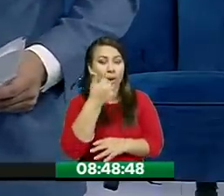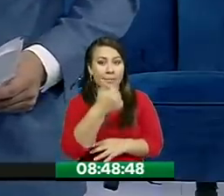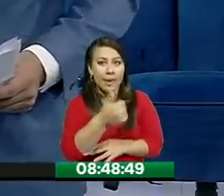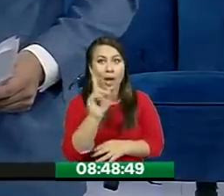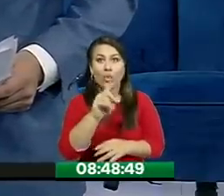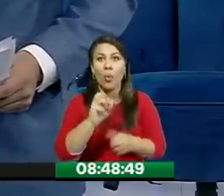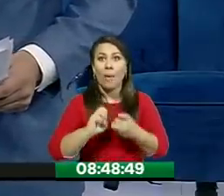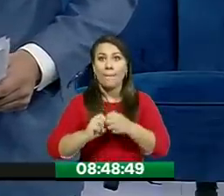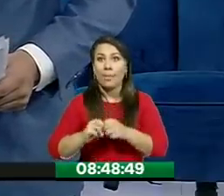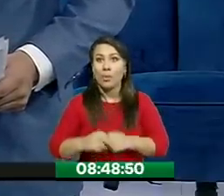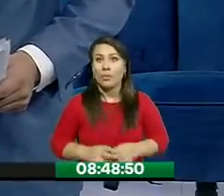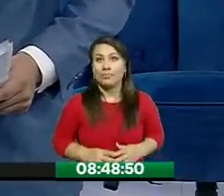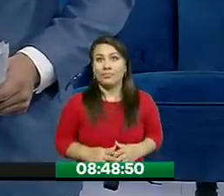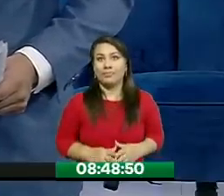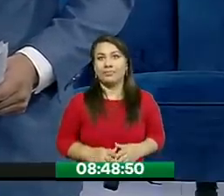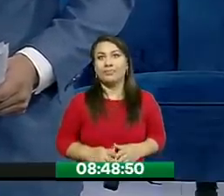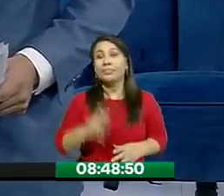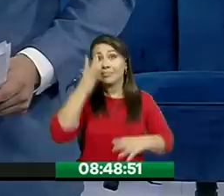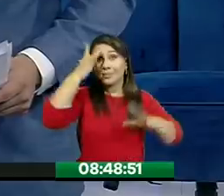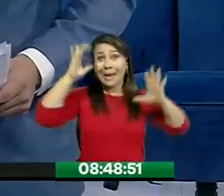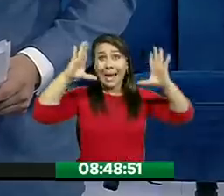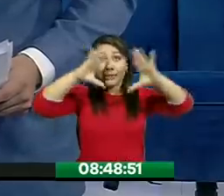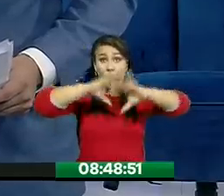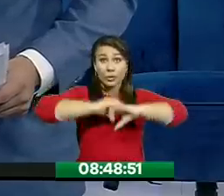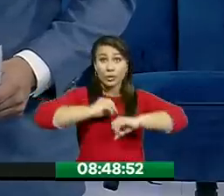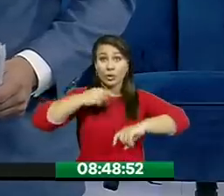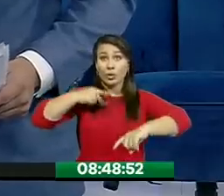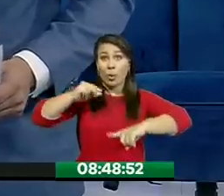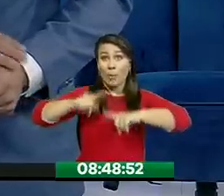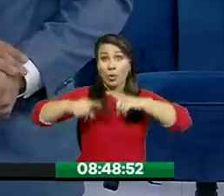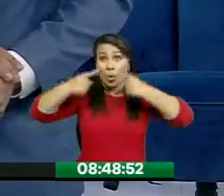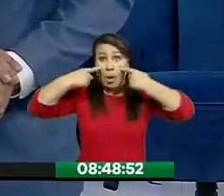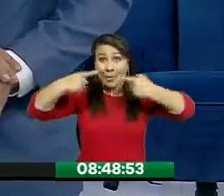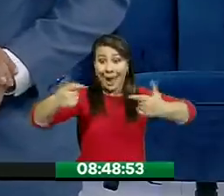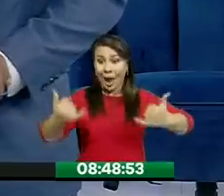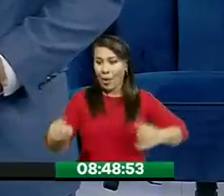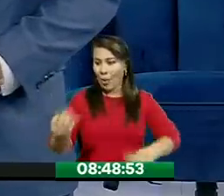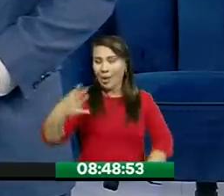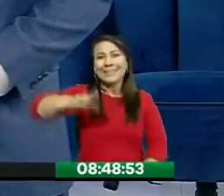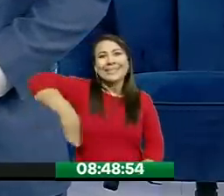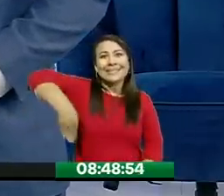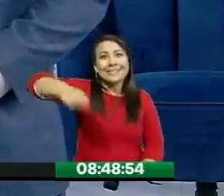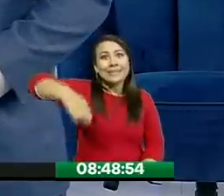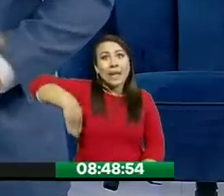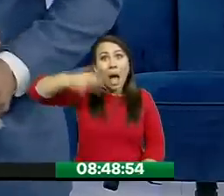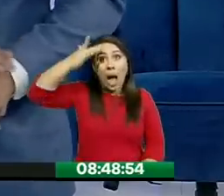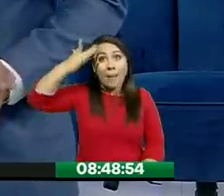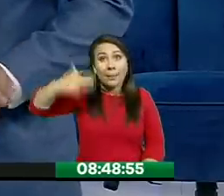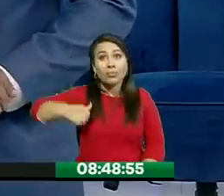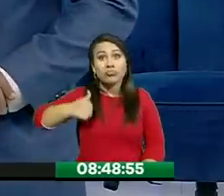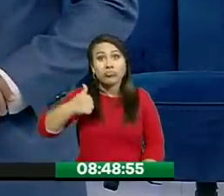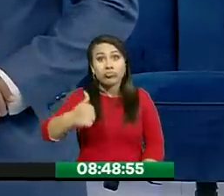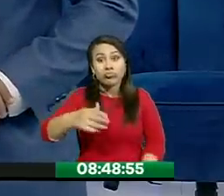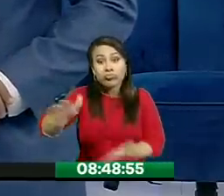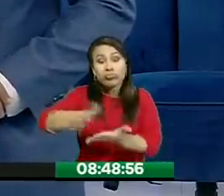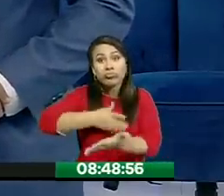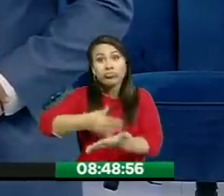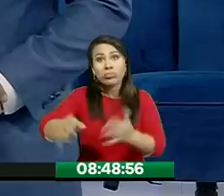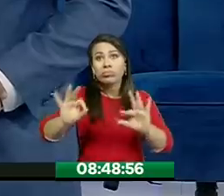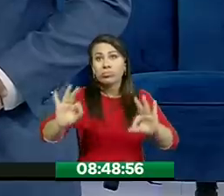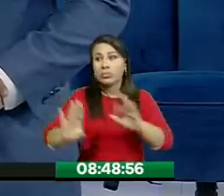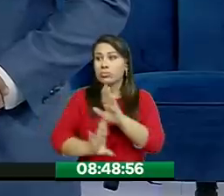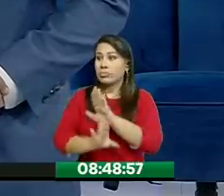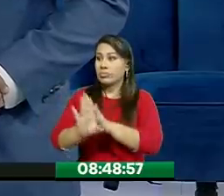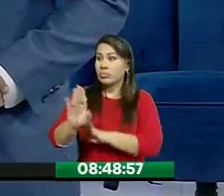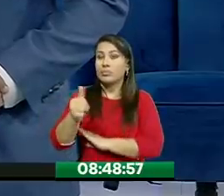es indispensable manifestar de que ese es un agravante. Considerar esto un agravante se instruye obviamente con el tercio de la pena máxima, en lo cual tipifica la